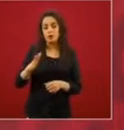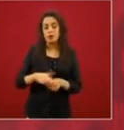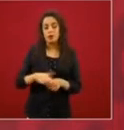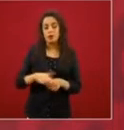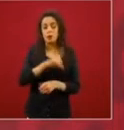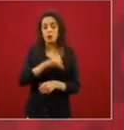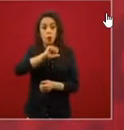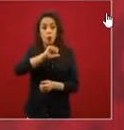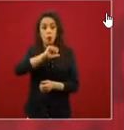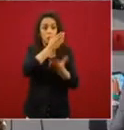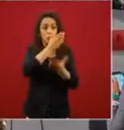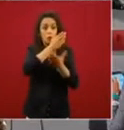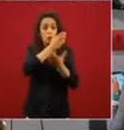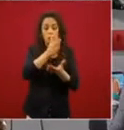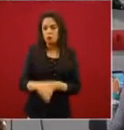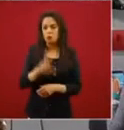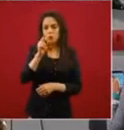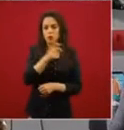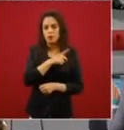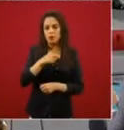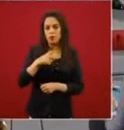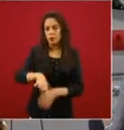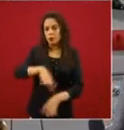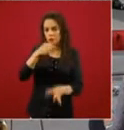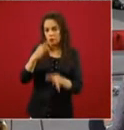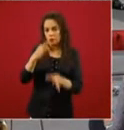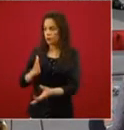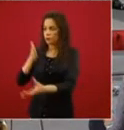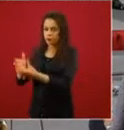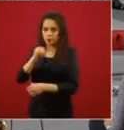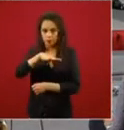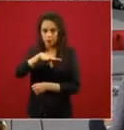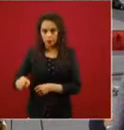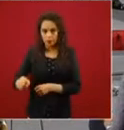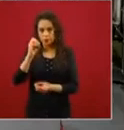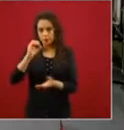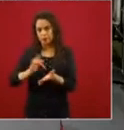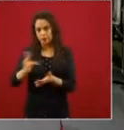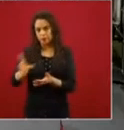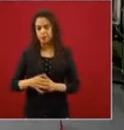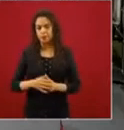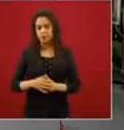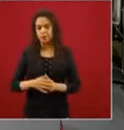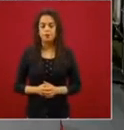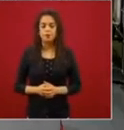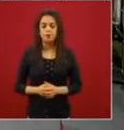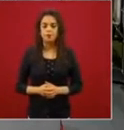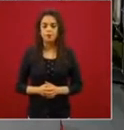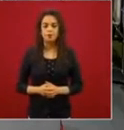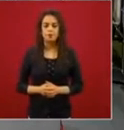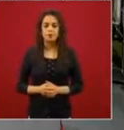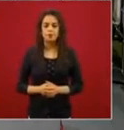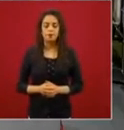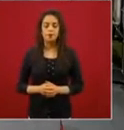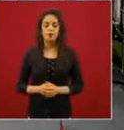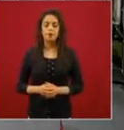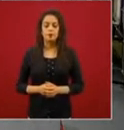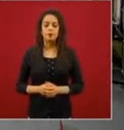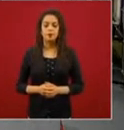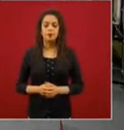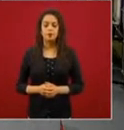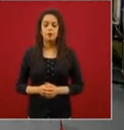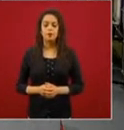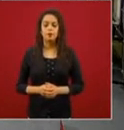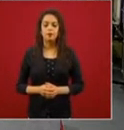en caso de los trabajadores. Gracias. Bueno, acerca del